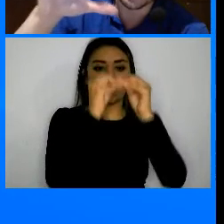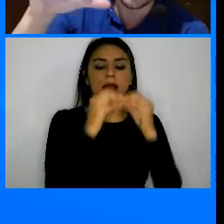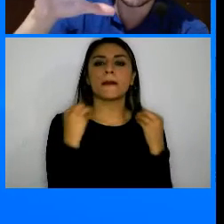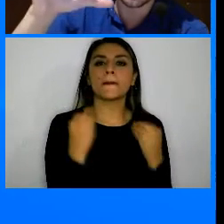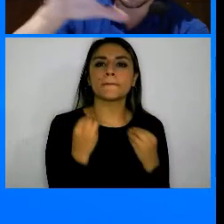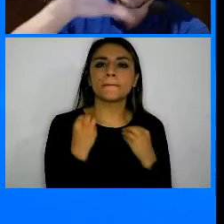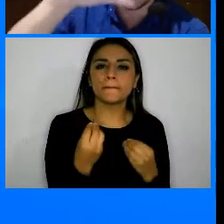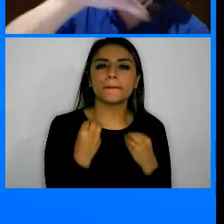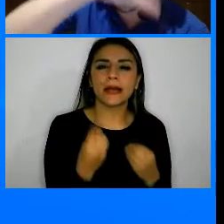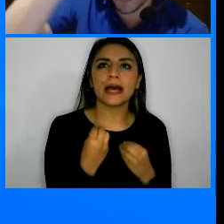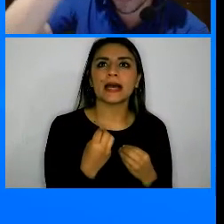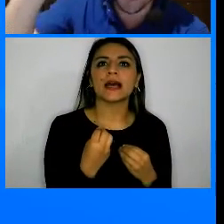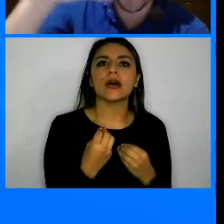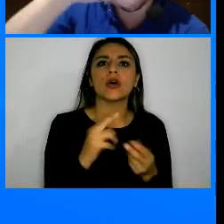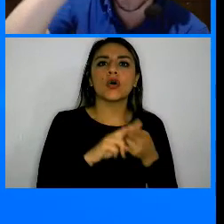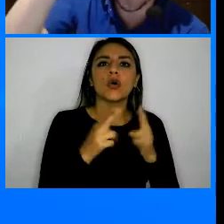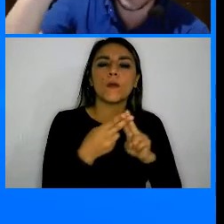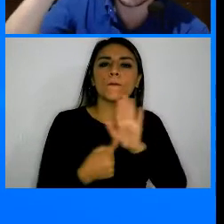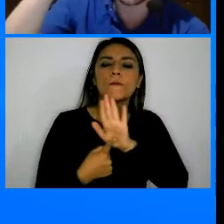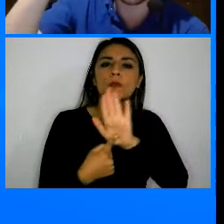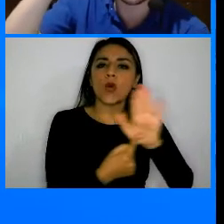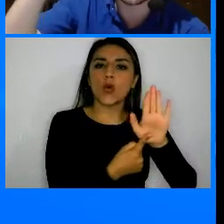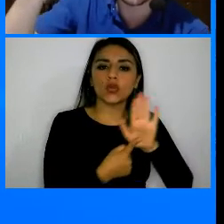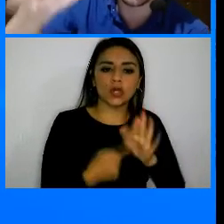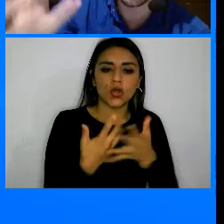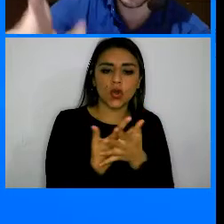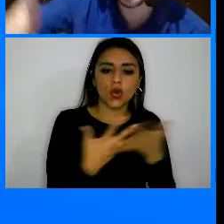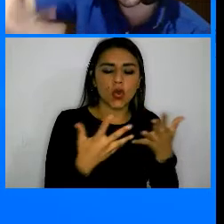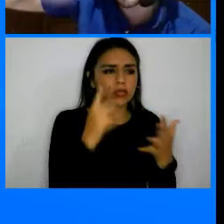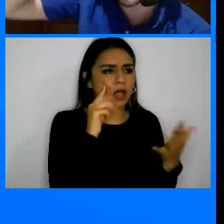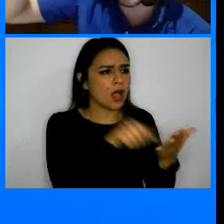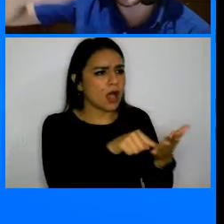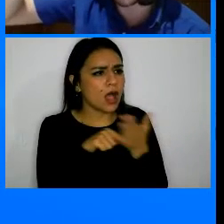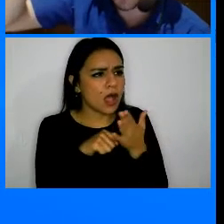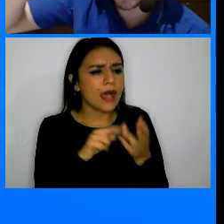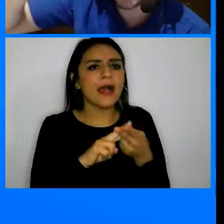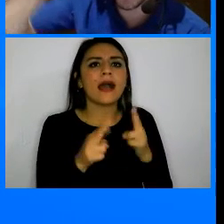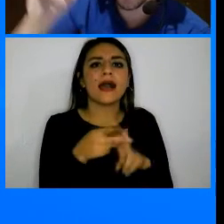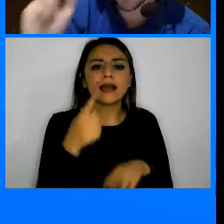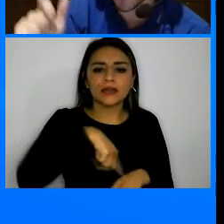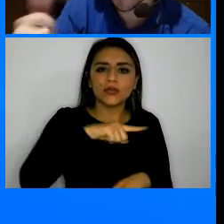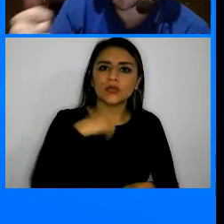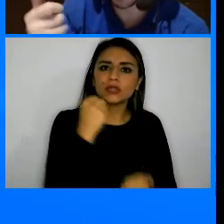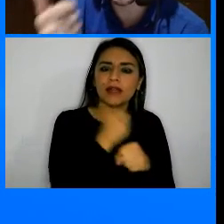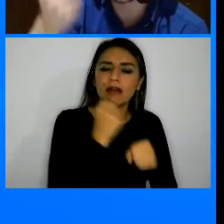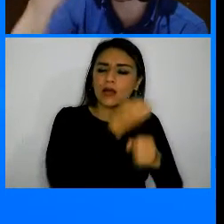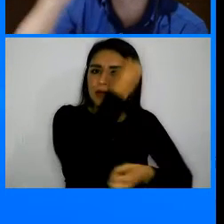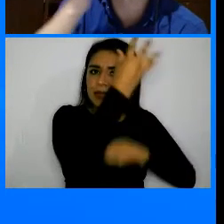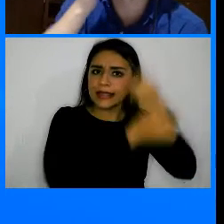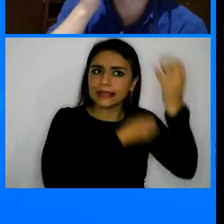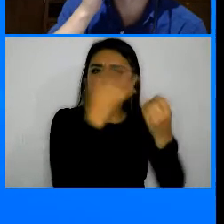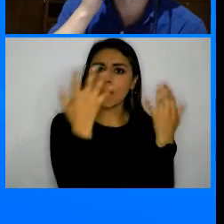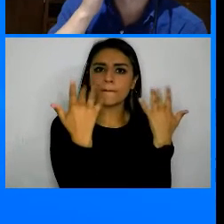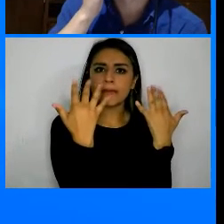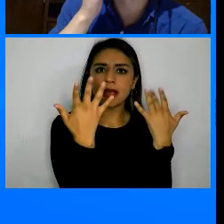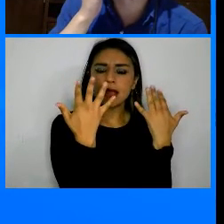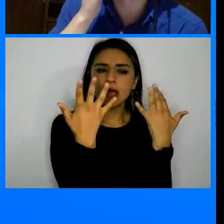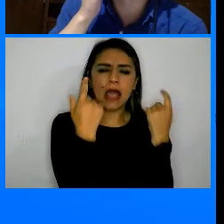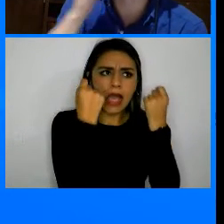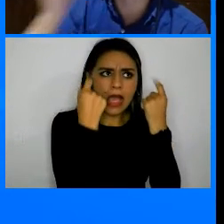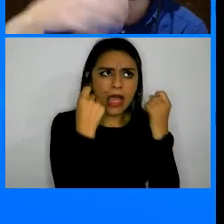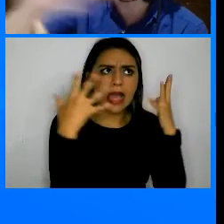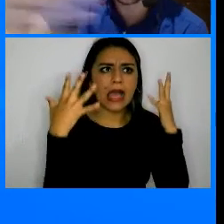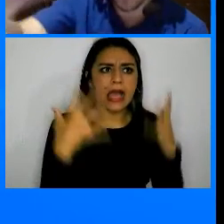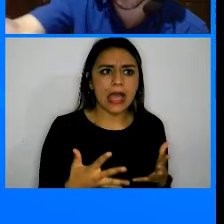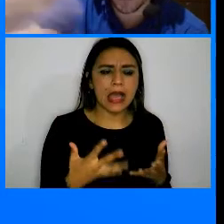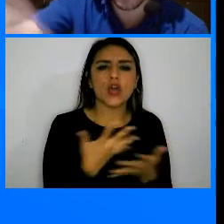digamos, no solamente como para mostrar nuestros objetos desde otra perspectiva, sino para desde el trabajo creativo y desde la manualidad de entender